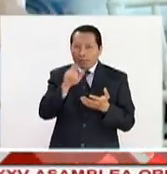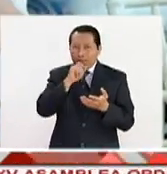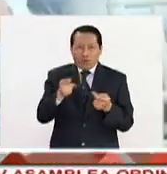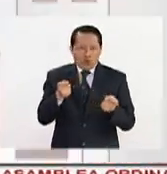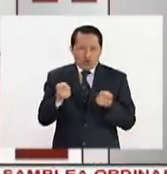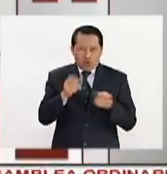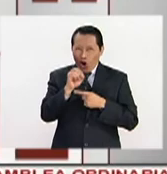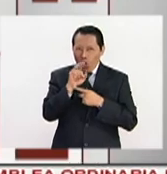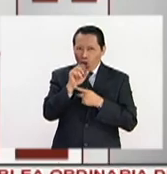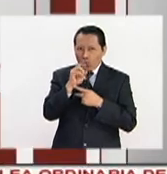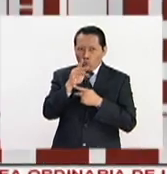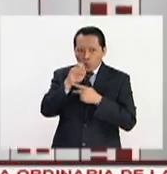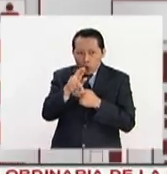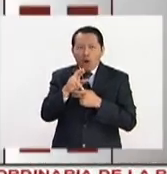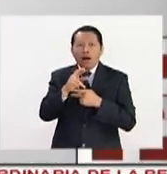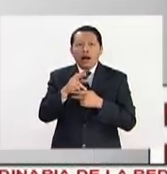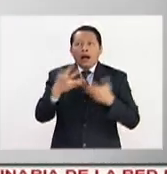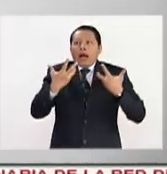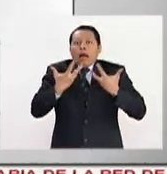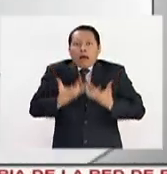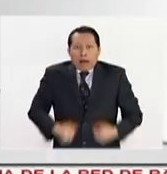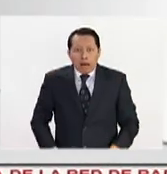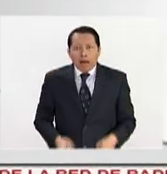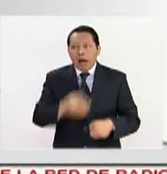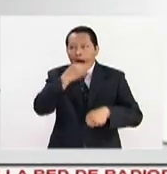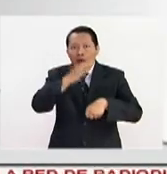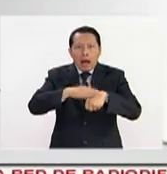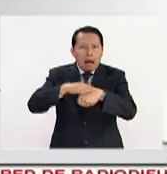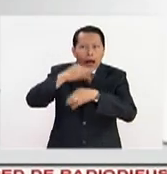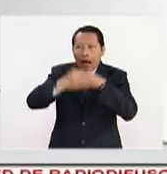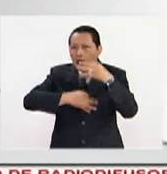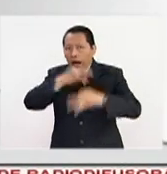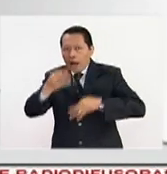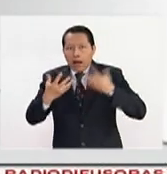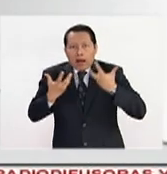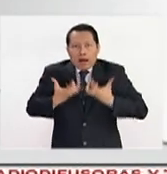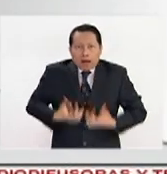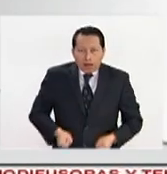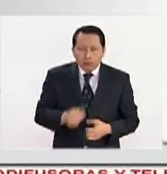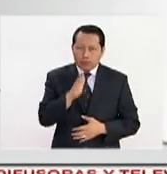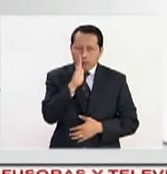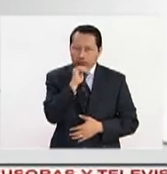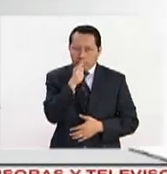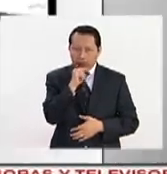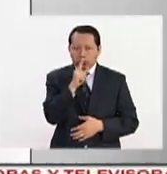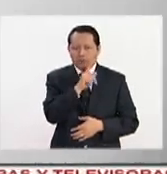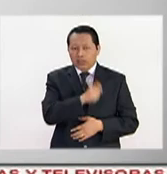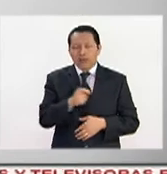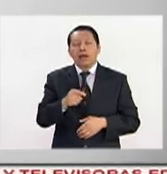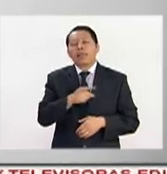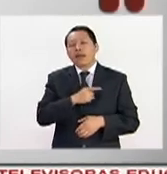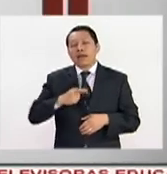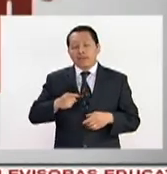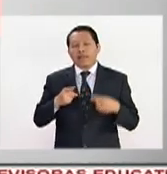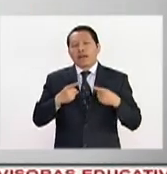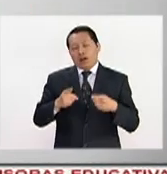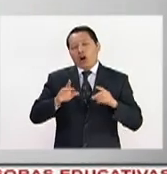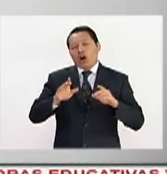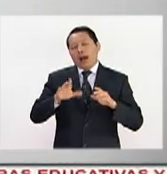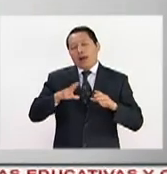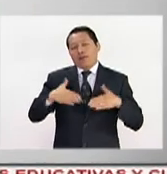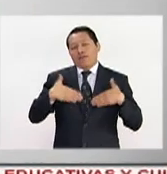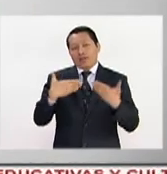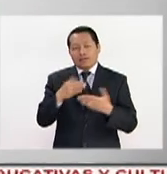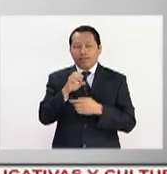generar pánico, y la labor que nosotros tenemos es generar confianza, dar seguridad y dar información. Para México al Día,